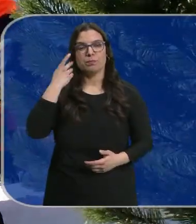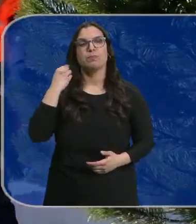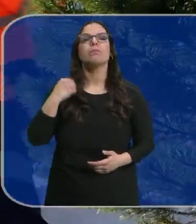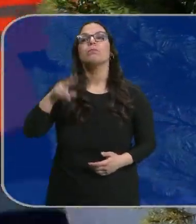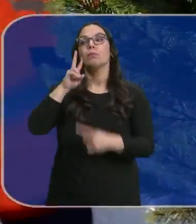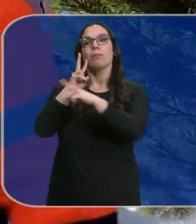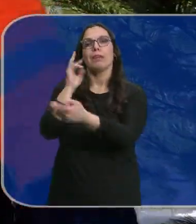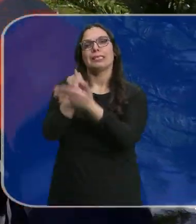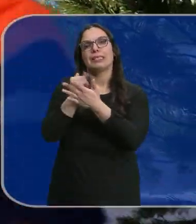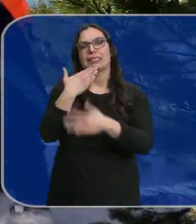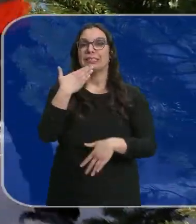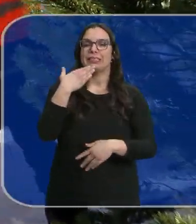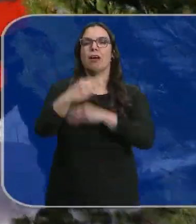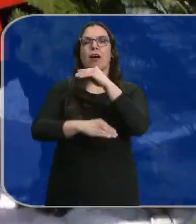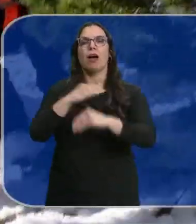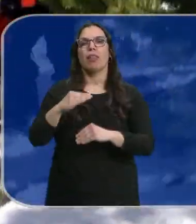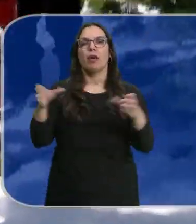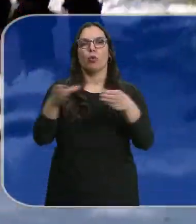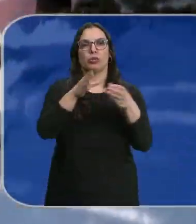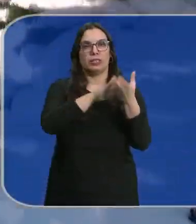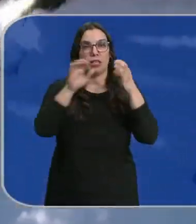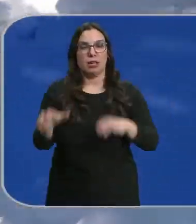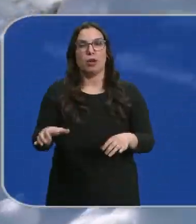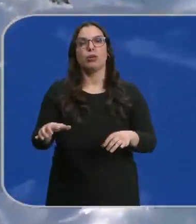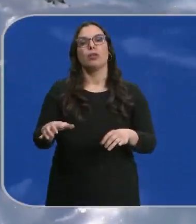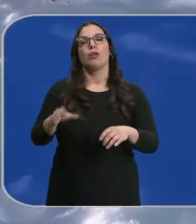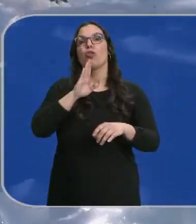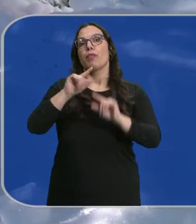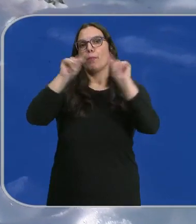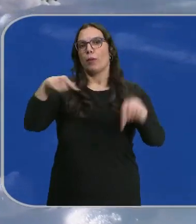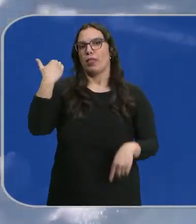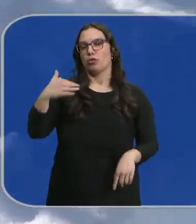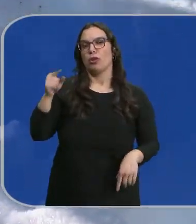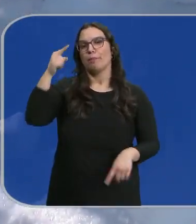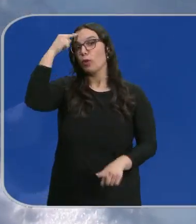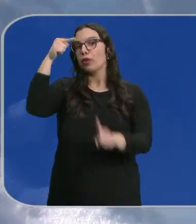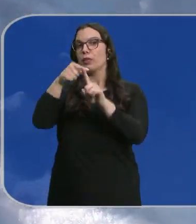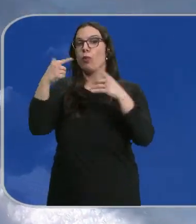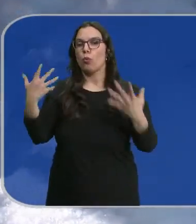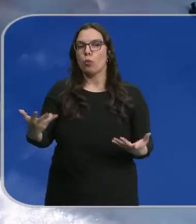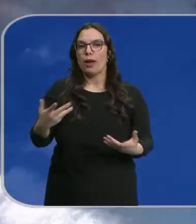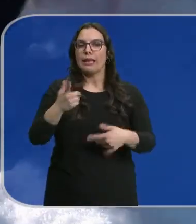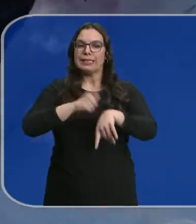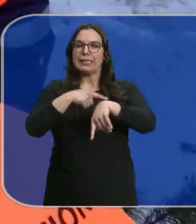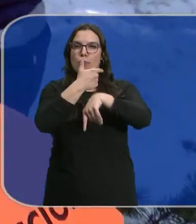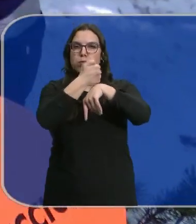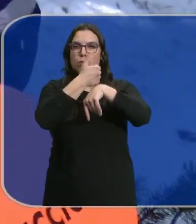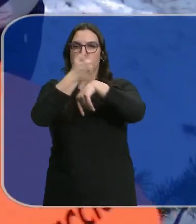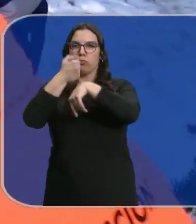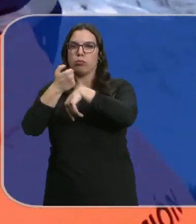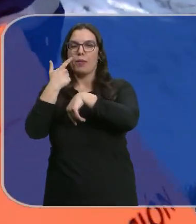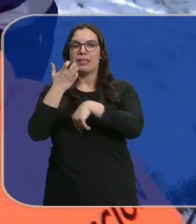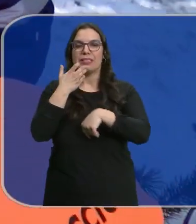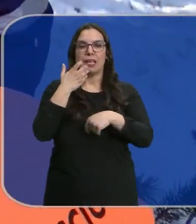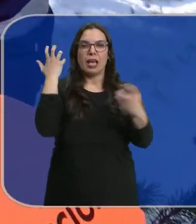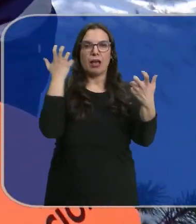Se trata de un simulacro desarrollado por la Junta de Castilla y León en la provincia de Soria, con el objetivo de cuantificar tiempos de movilización